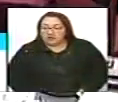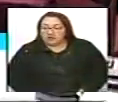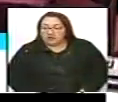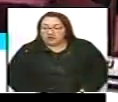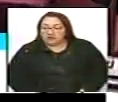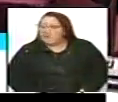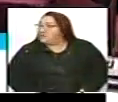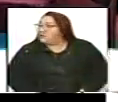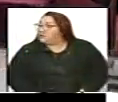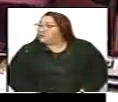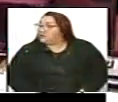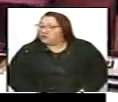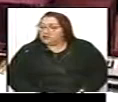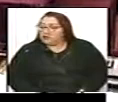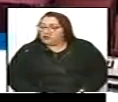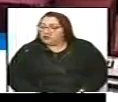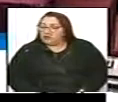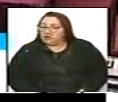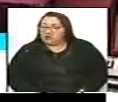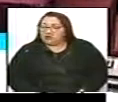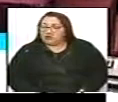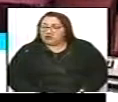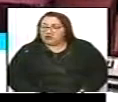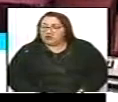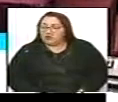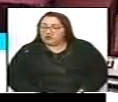la palabra el congresista Hernando Ceballos.